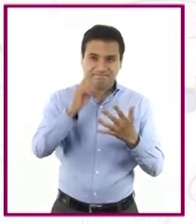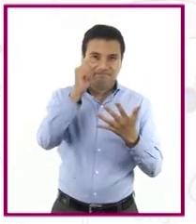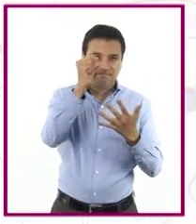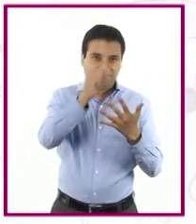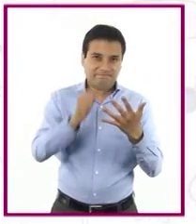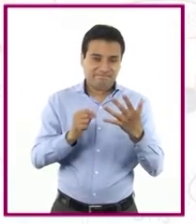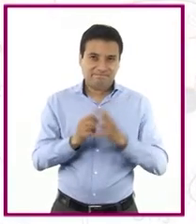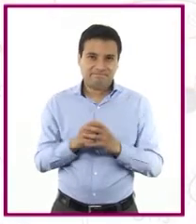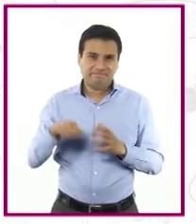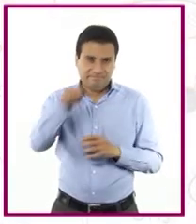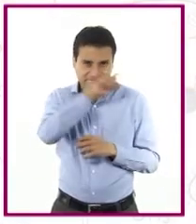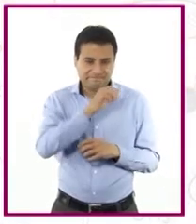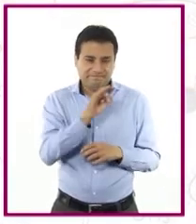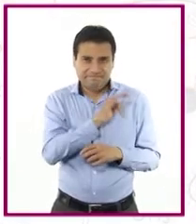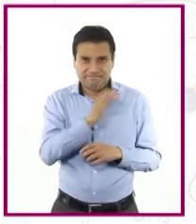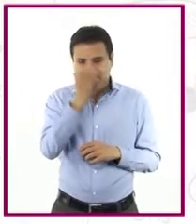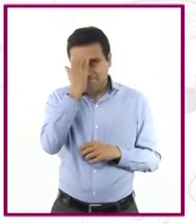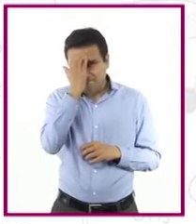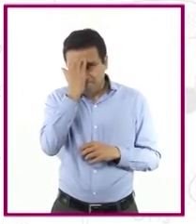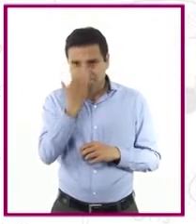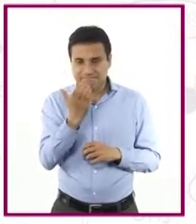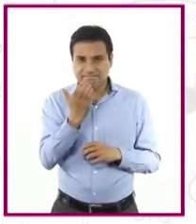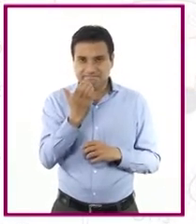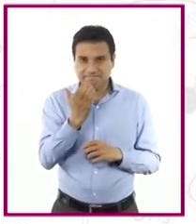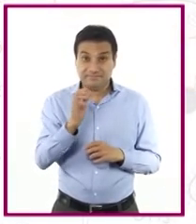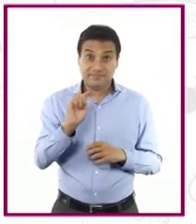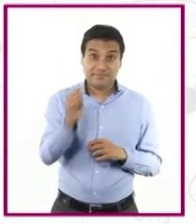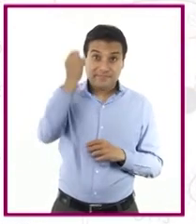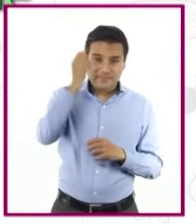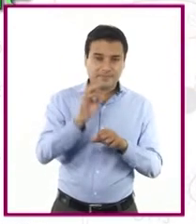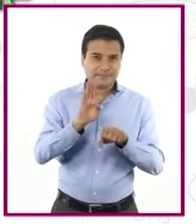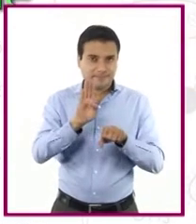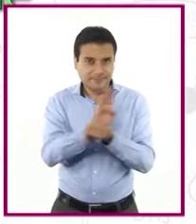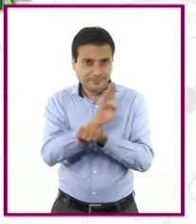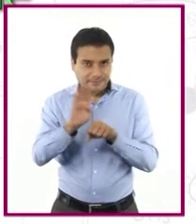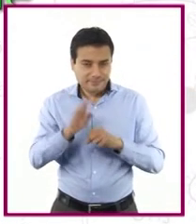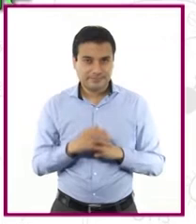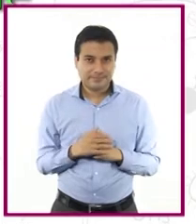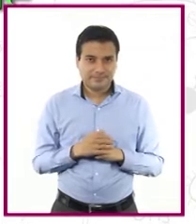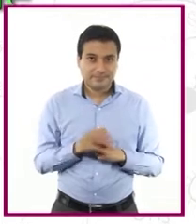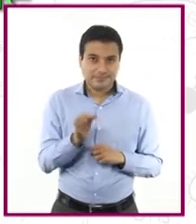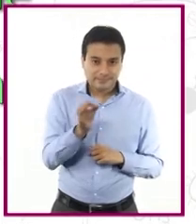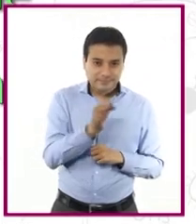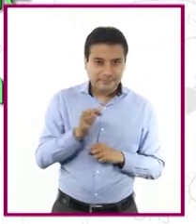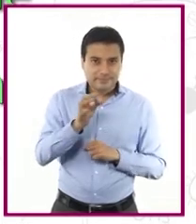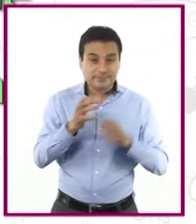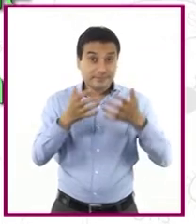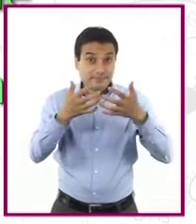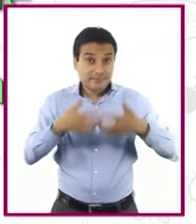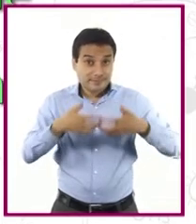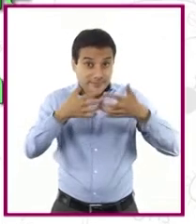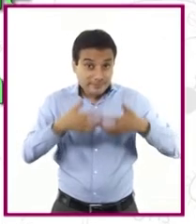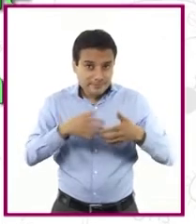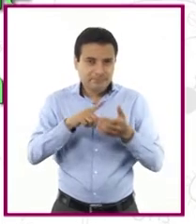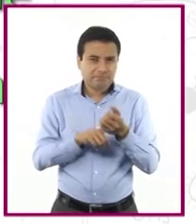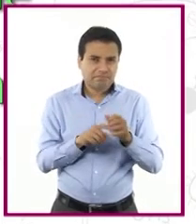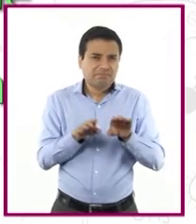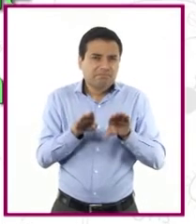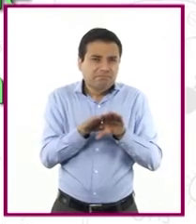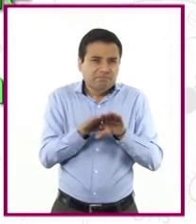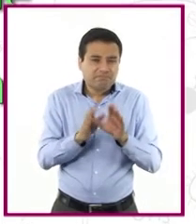permitido identificar los beneficios de los avances tecnológicos, las funciones de cada célula y sus estructuras